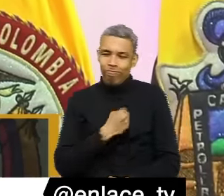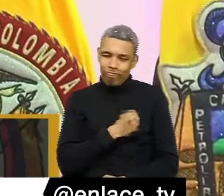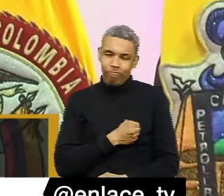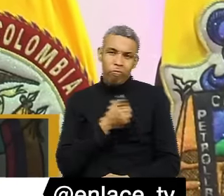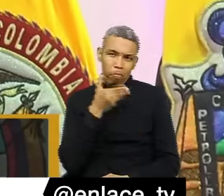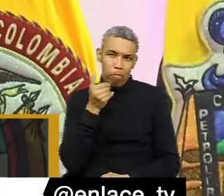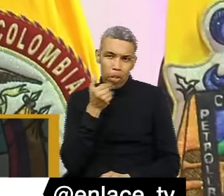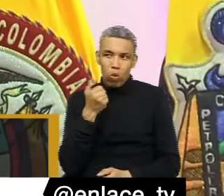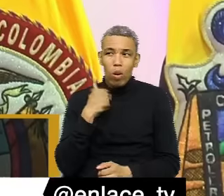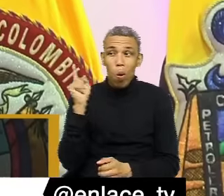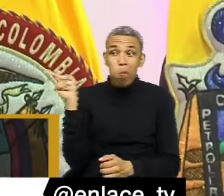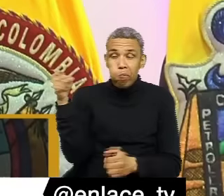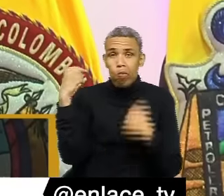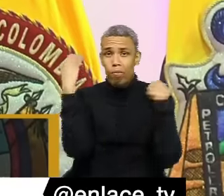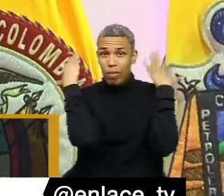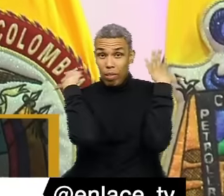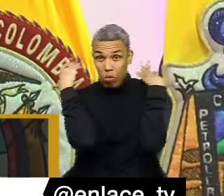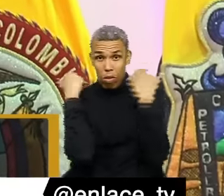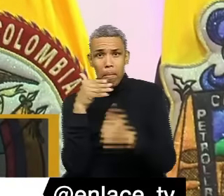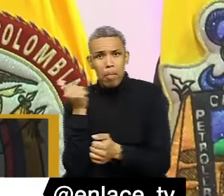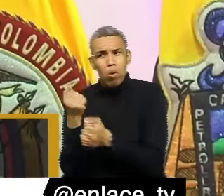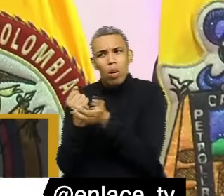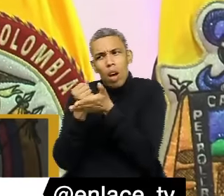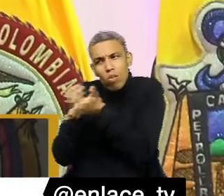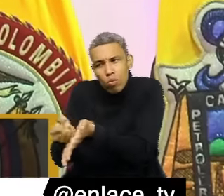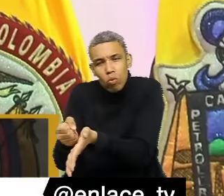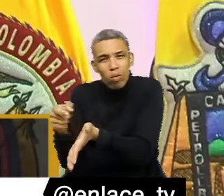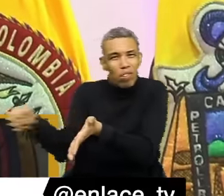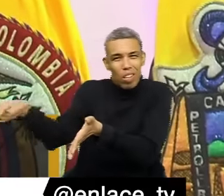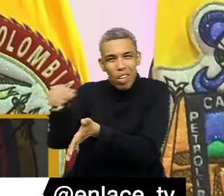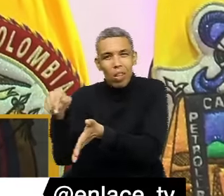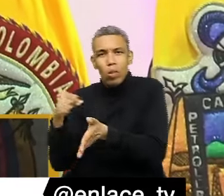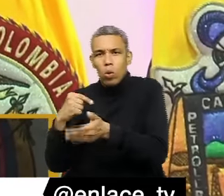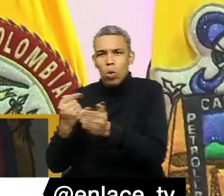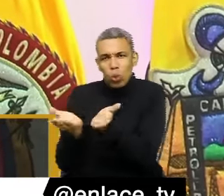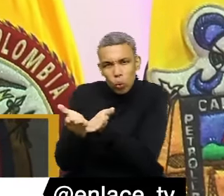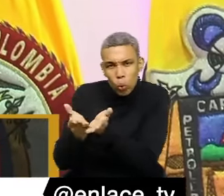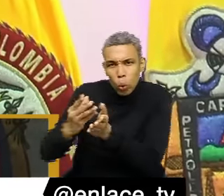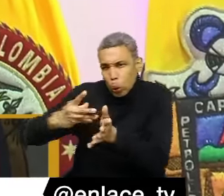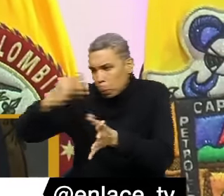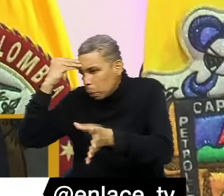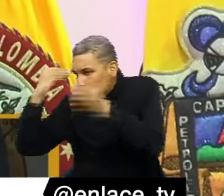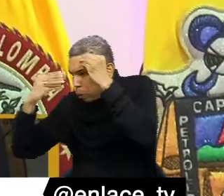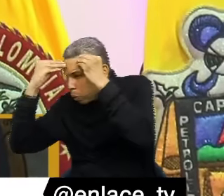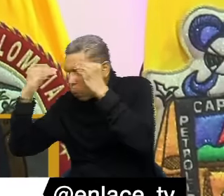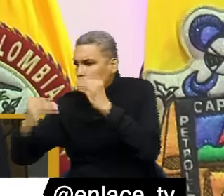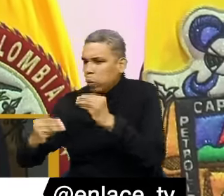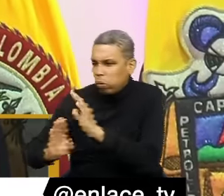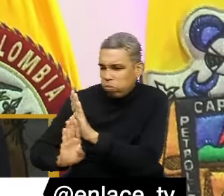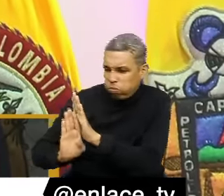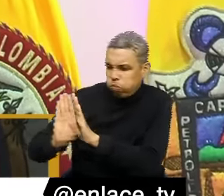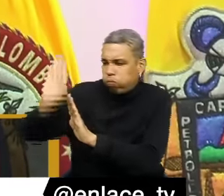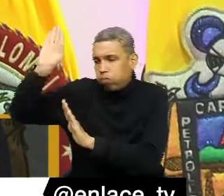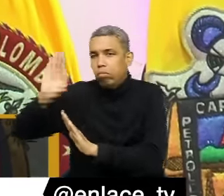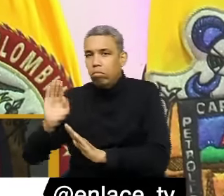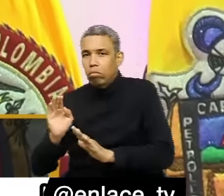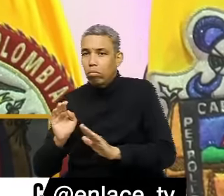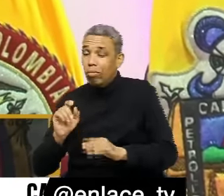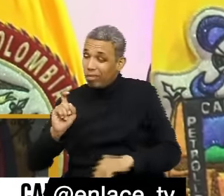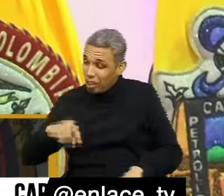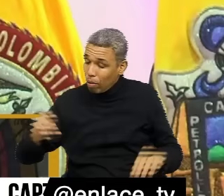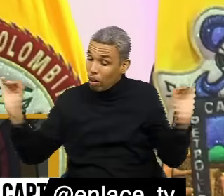de mejoramiento del sector rural, porque nuestros niños y nuestras niñas de la zona rural son los